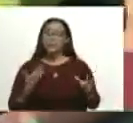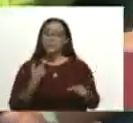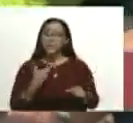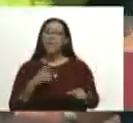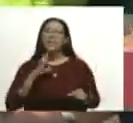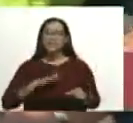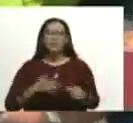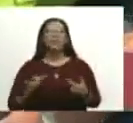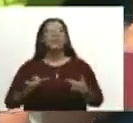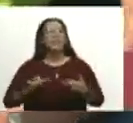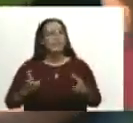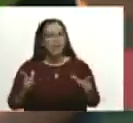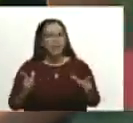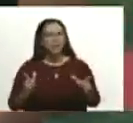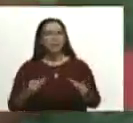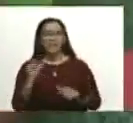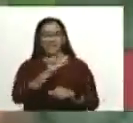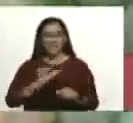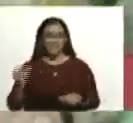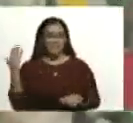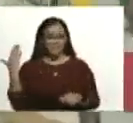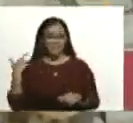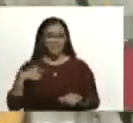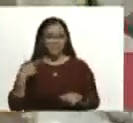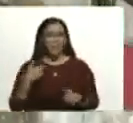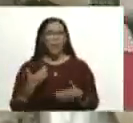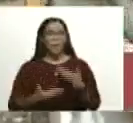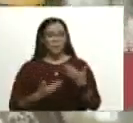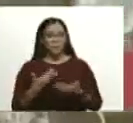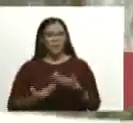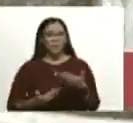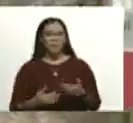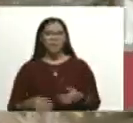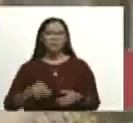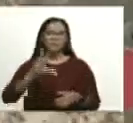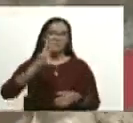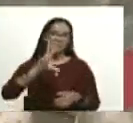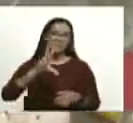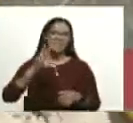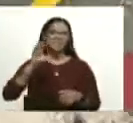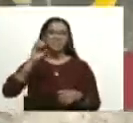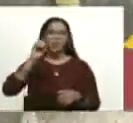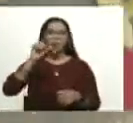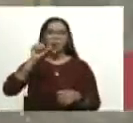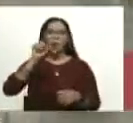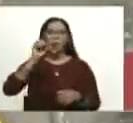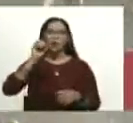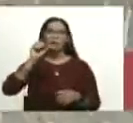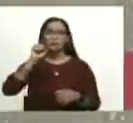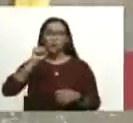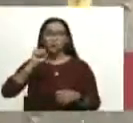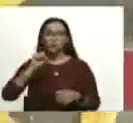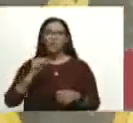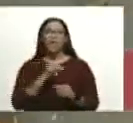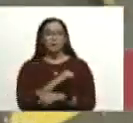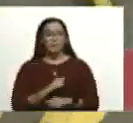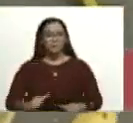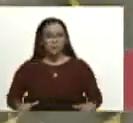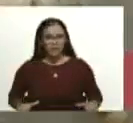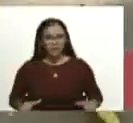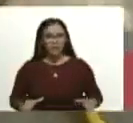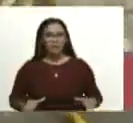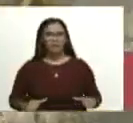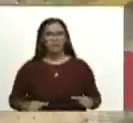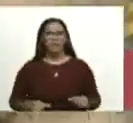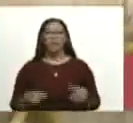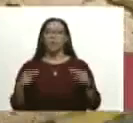estamos liberando. Nosotros la semana pasada tuvimos un procedimiento de 3 osos palmeros en el estado Portuguesa.